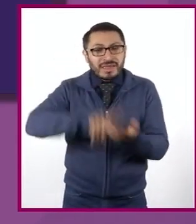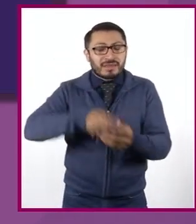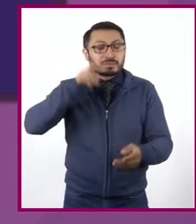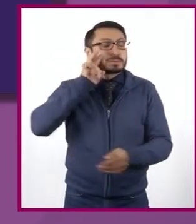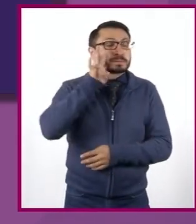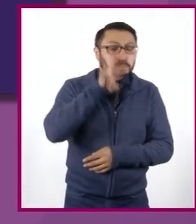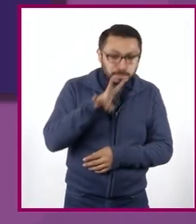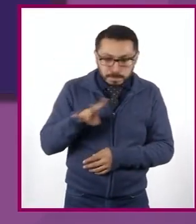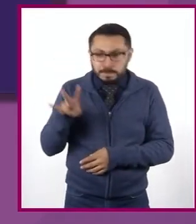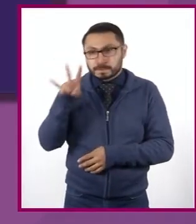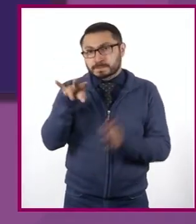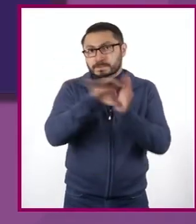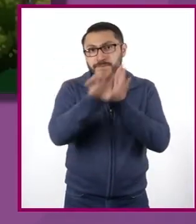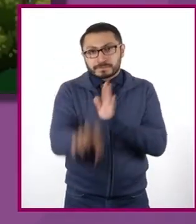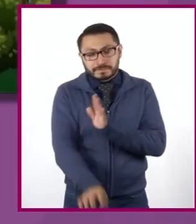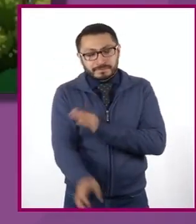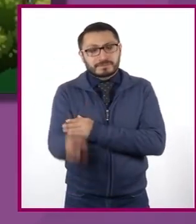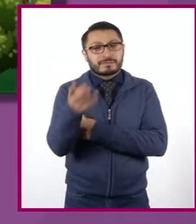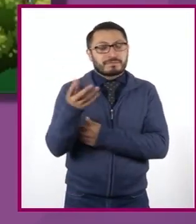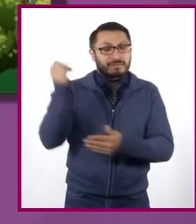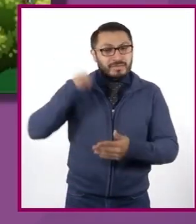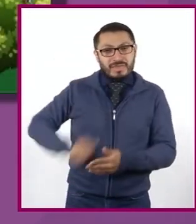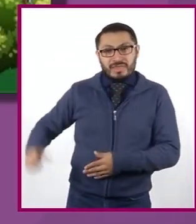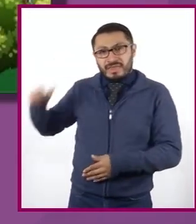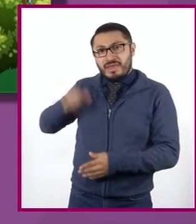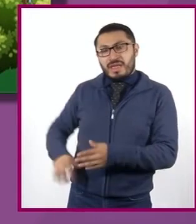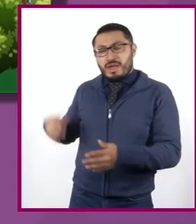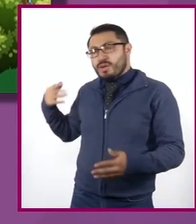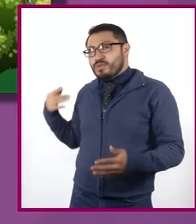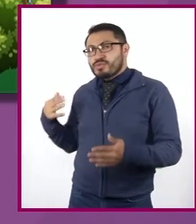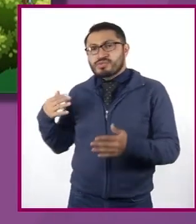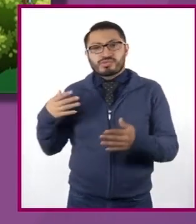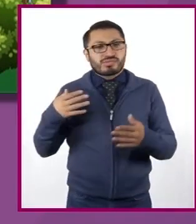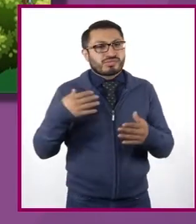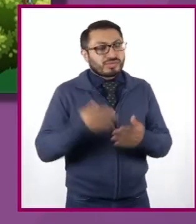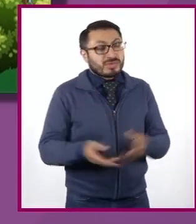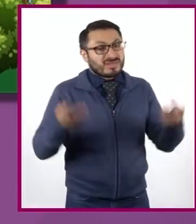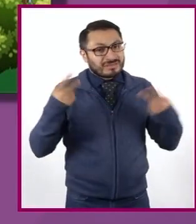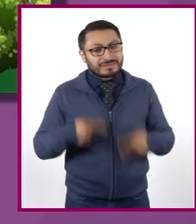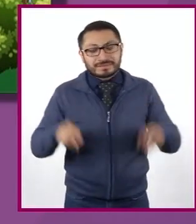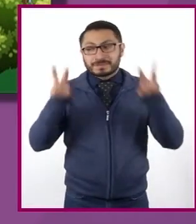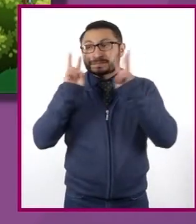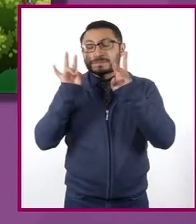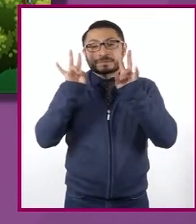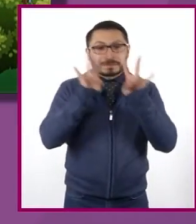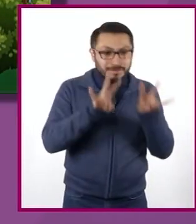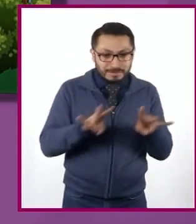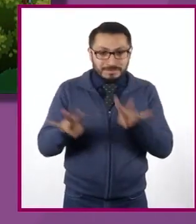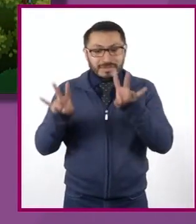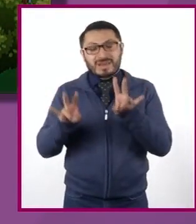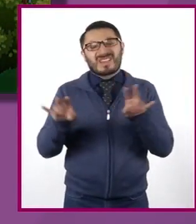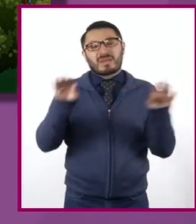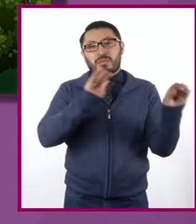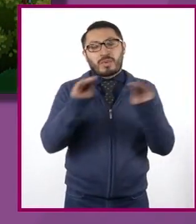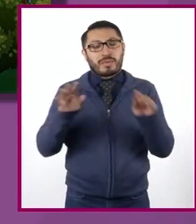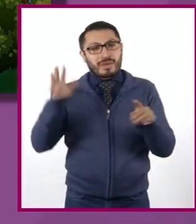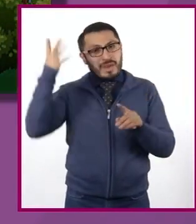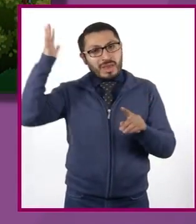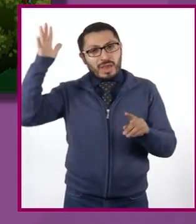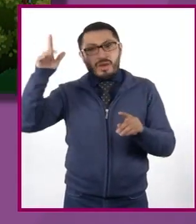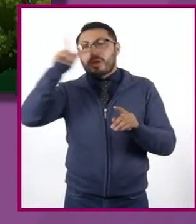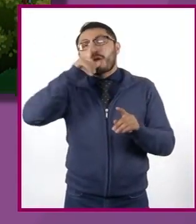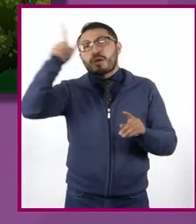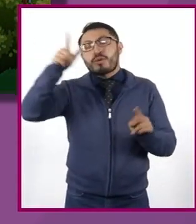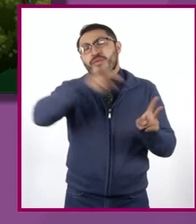observaciones. Por ejemplo, desde la antigüedad, el ser humano ha observado el aparente movimiento del Sol, la Luna y